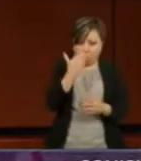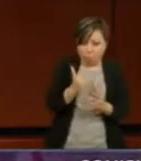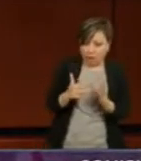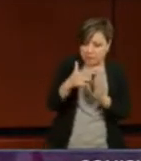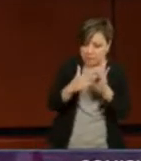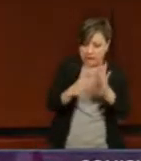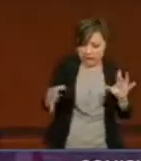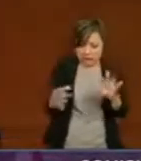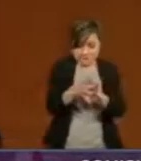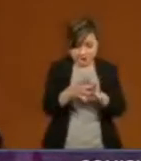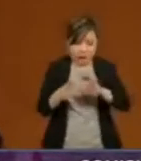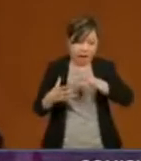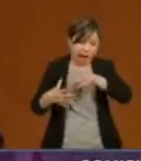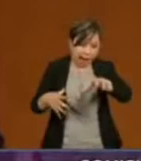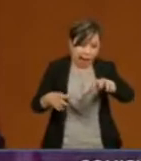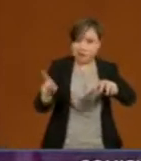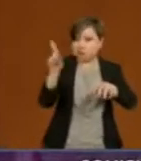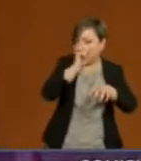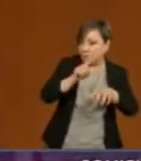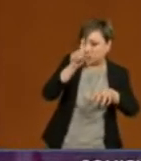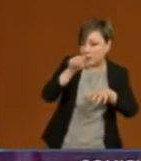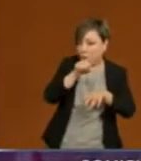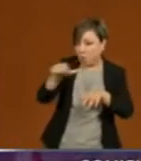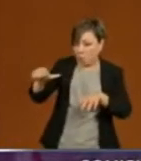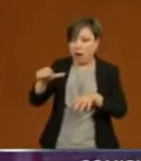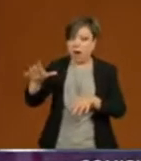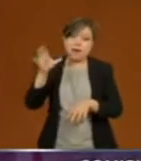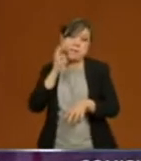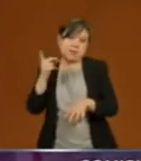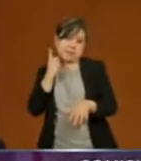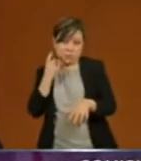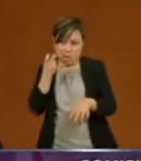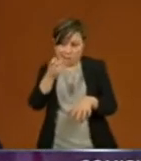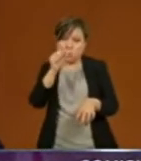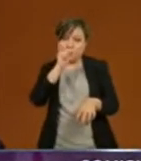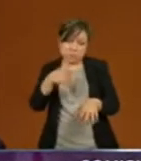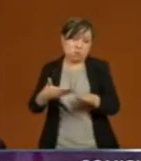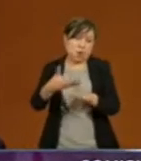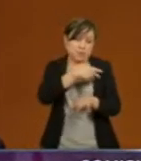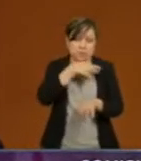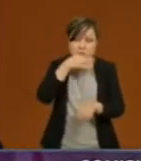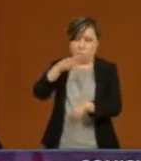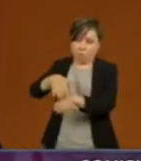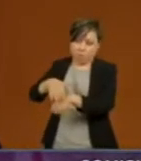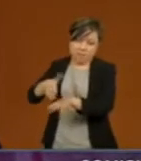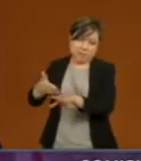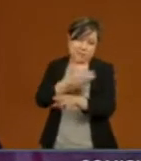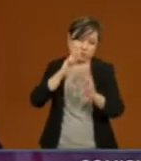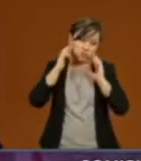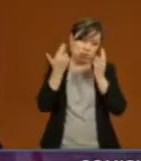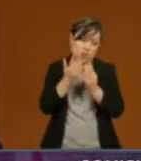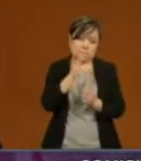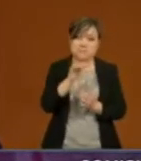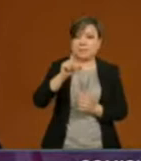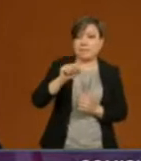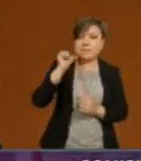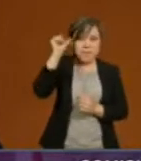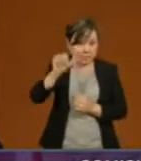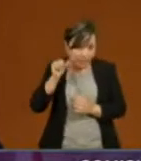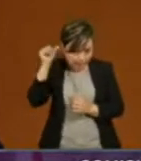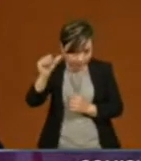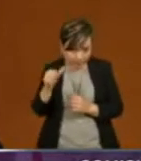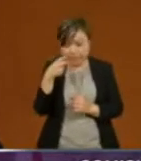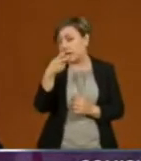sección instructora, misma que señalamos en la sesión del pasado 20 de abril. Destaca esencialmente la